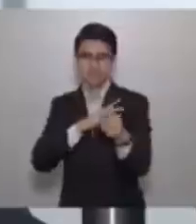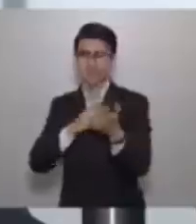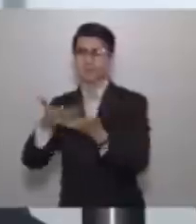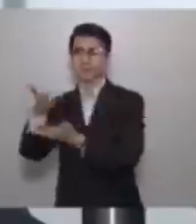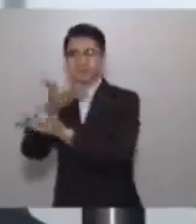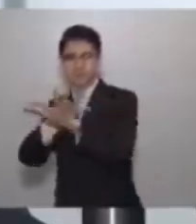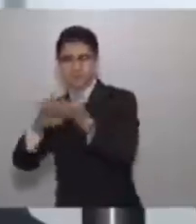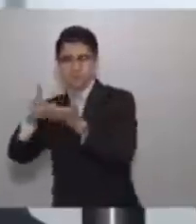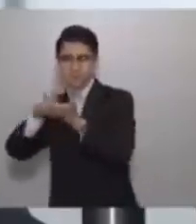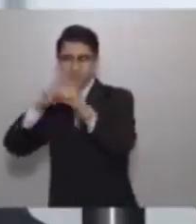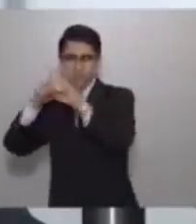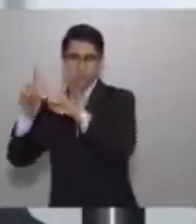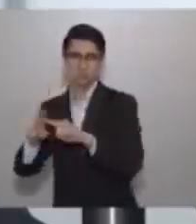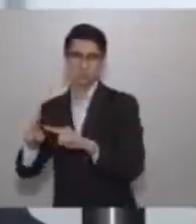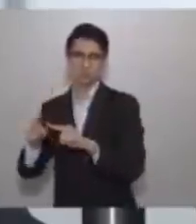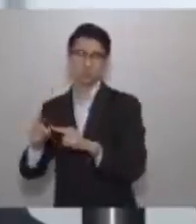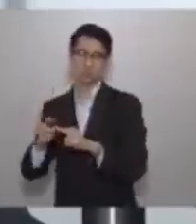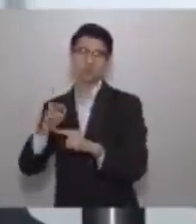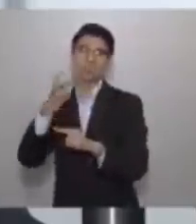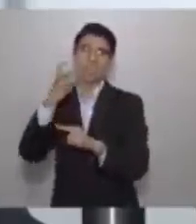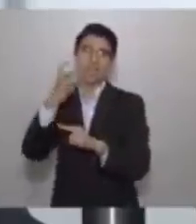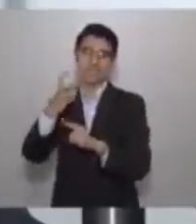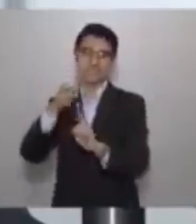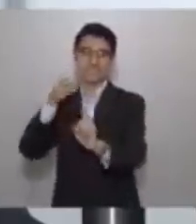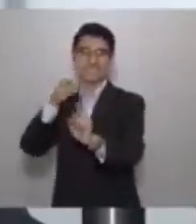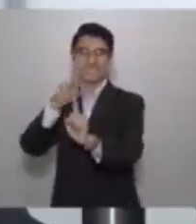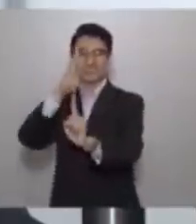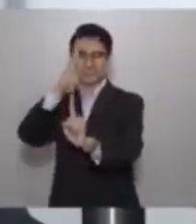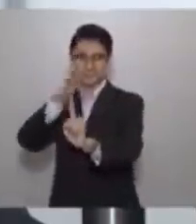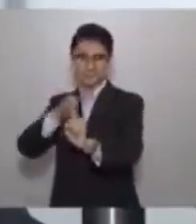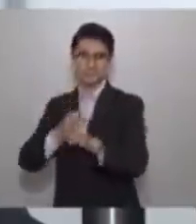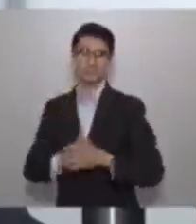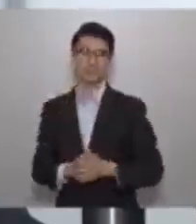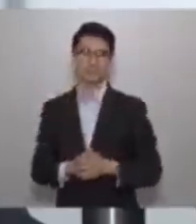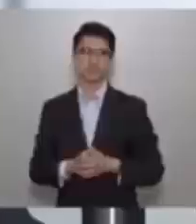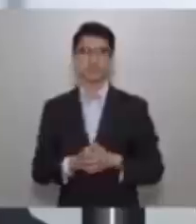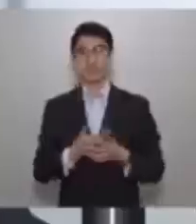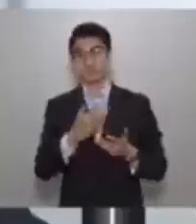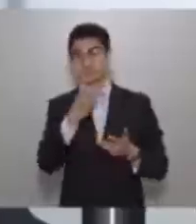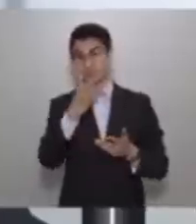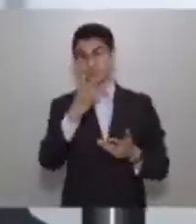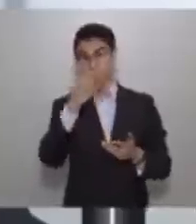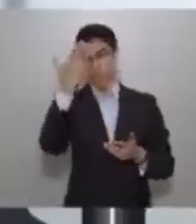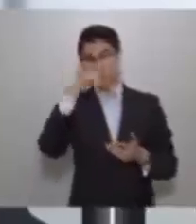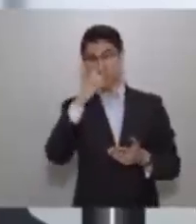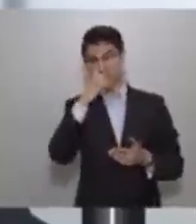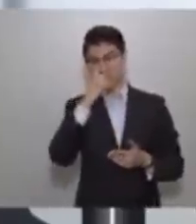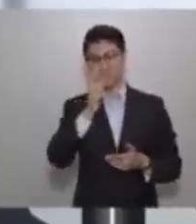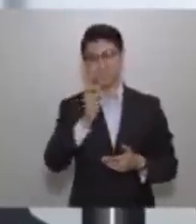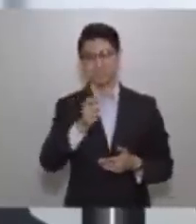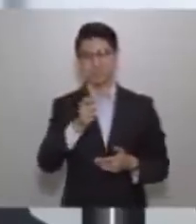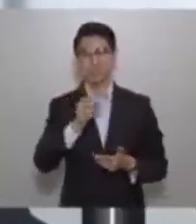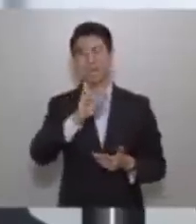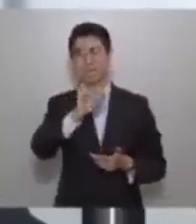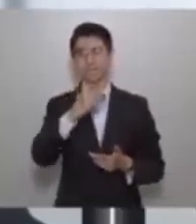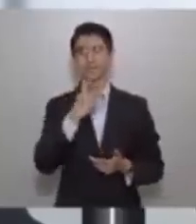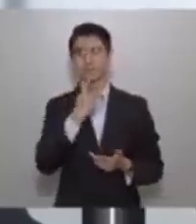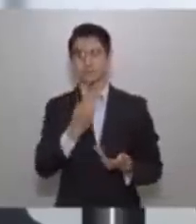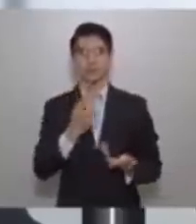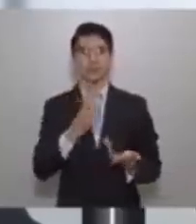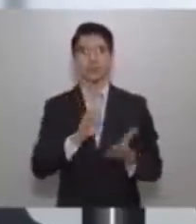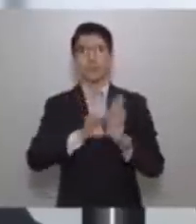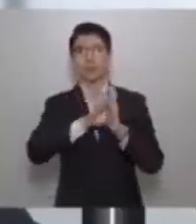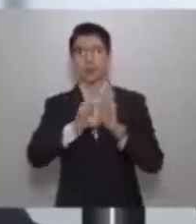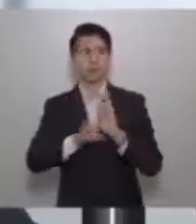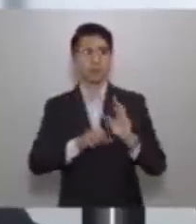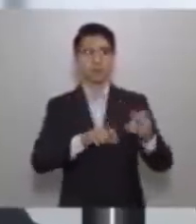actividad diversa a la que ya conocemos y que en efecto no mantenía ningún tipo de interés con